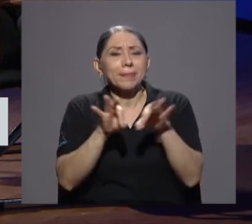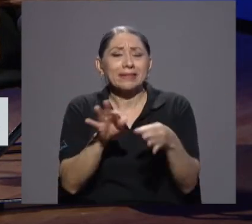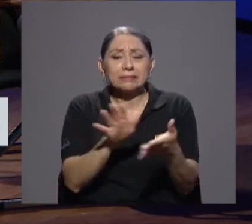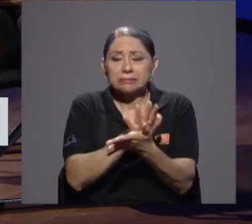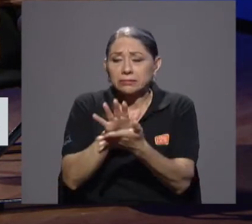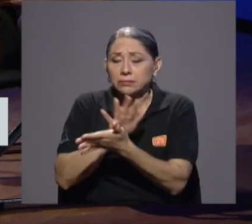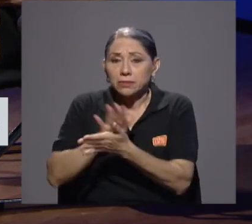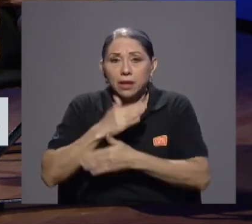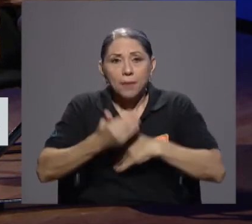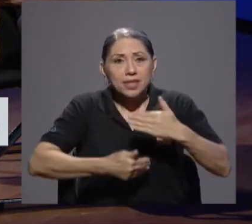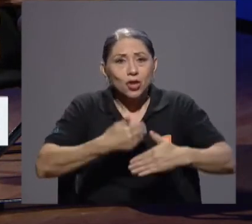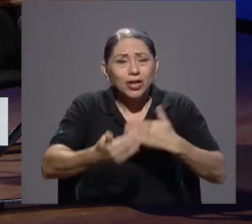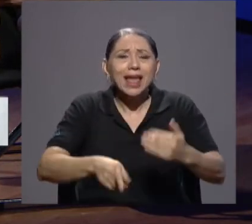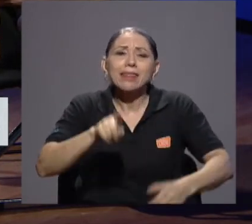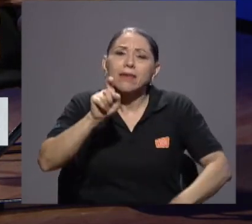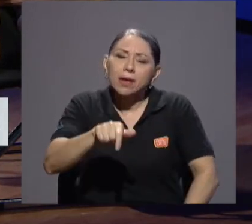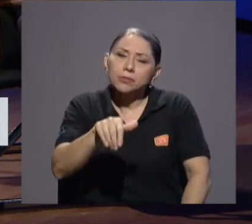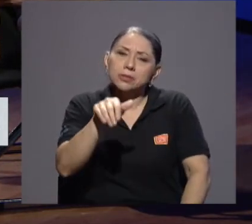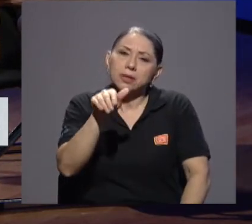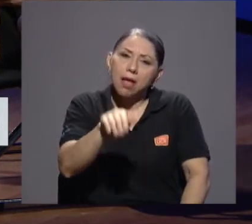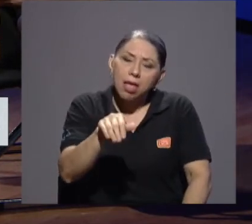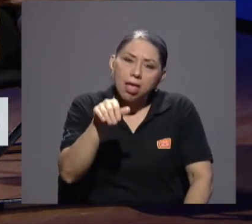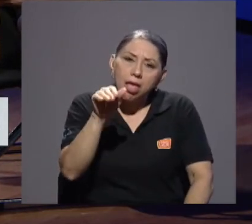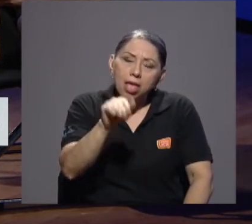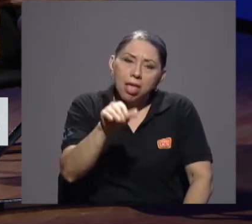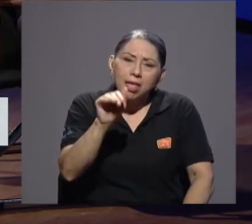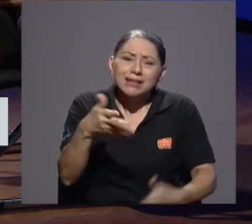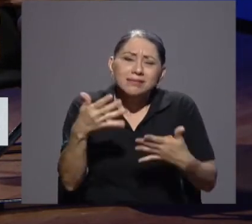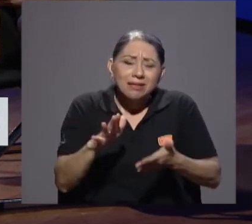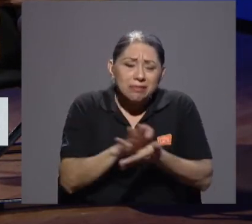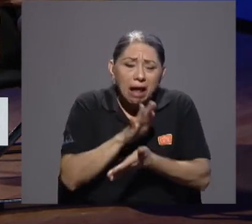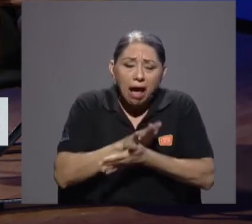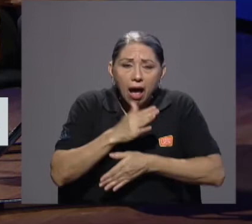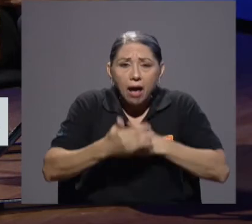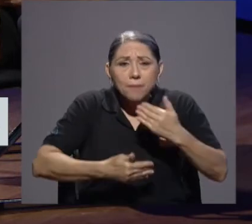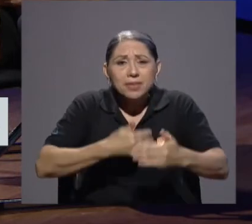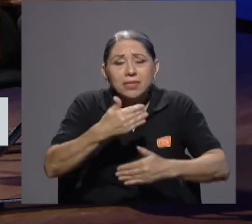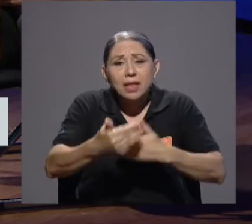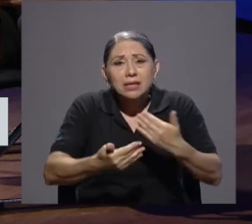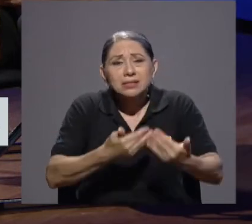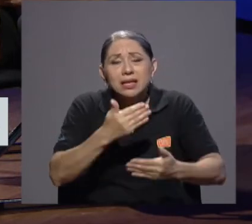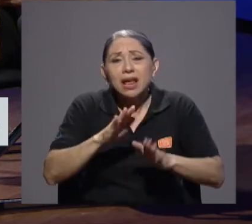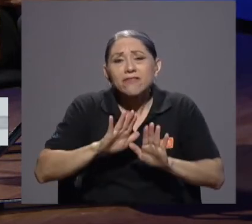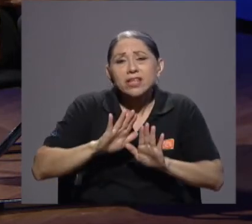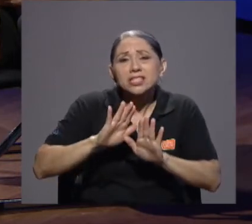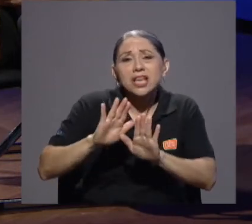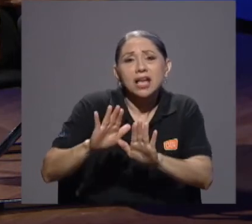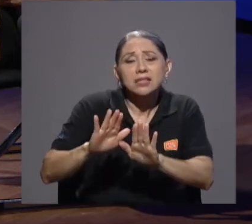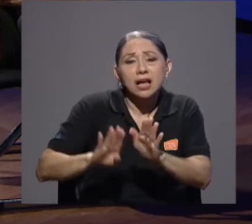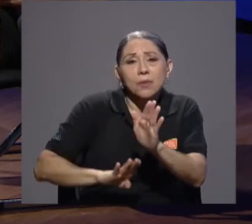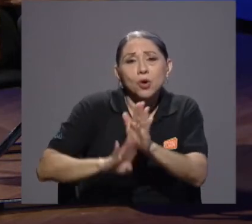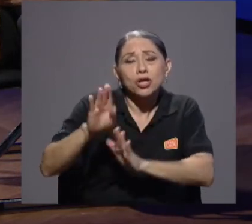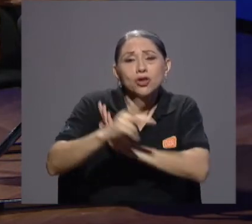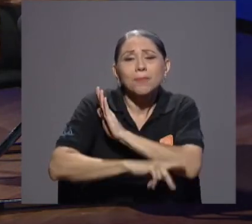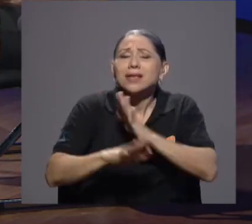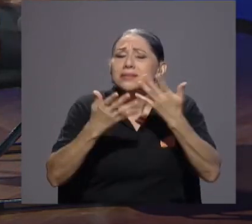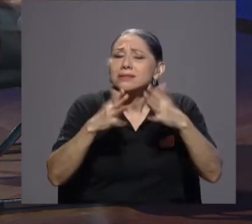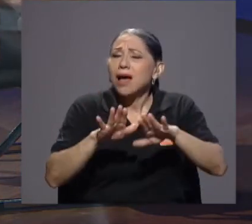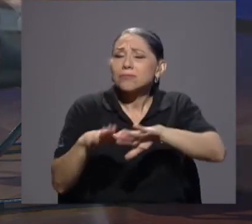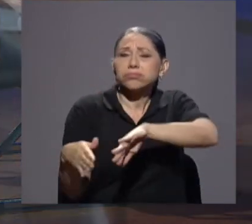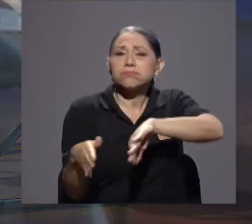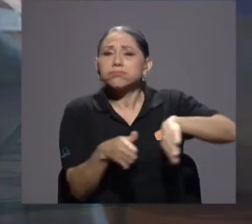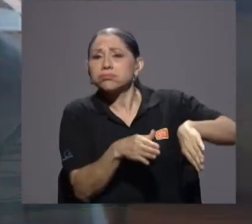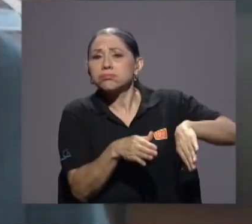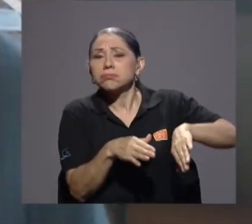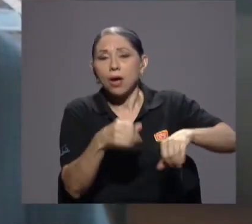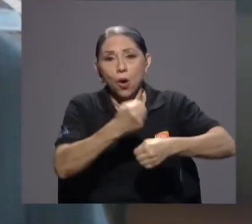tramitología. Tenemos que insistir en quitar los trámites que rechazan el progreso del país, tanto en obra pública como en